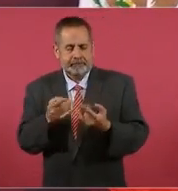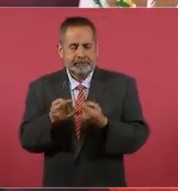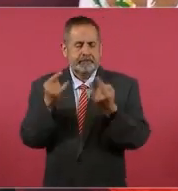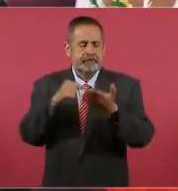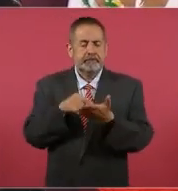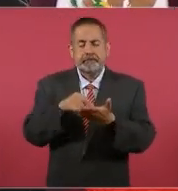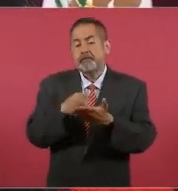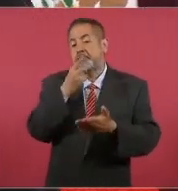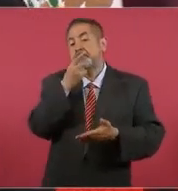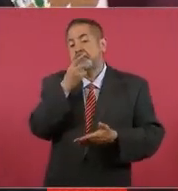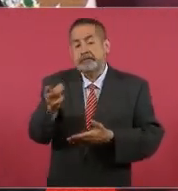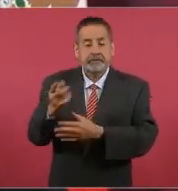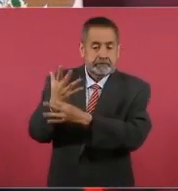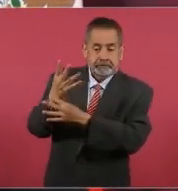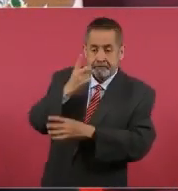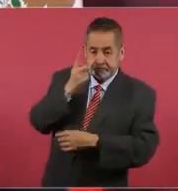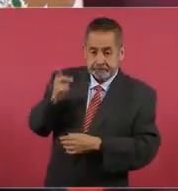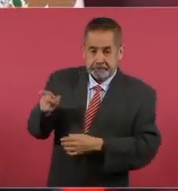que